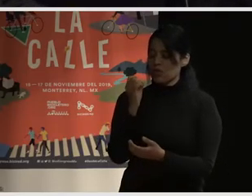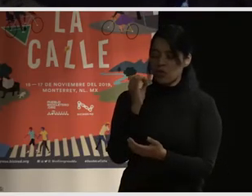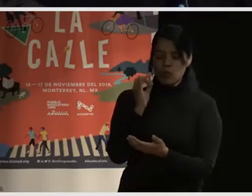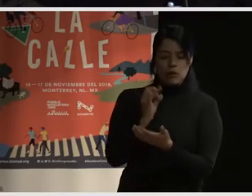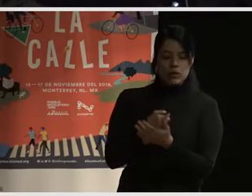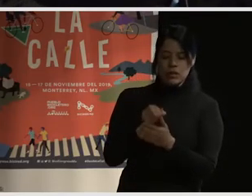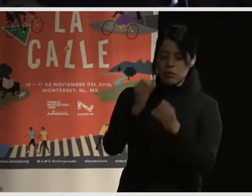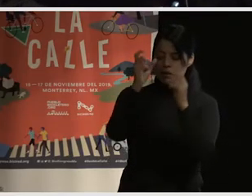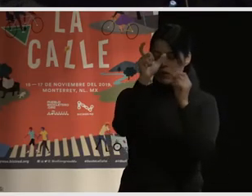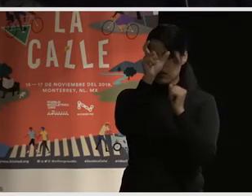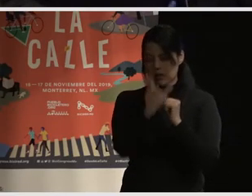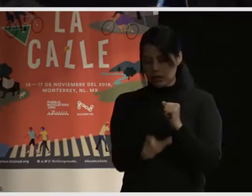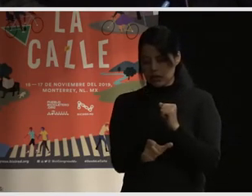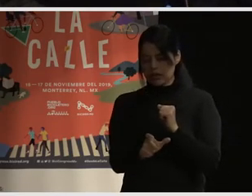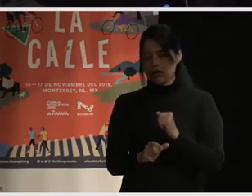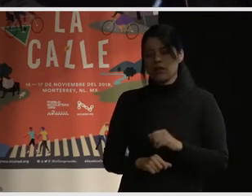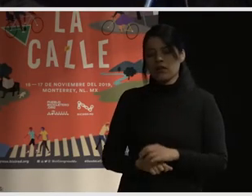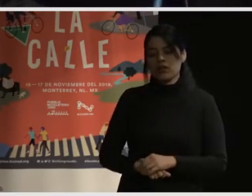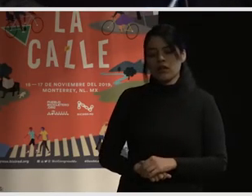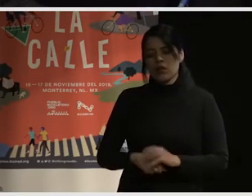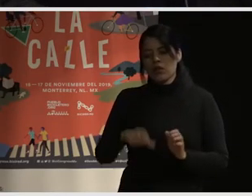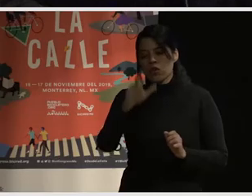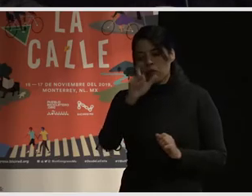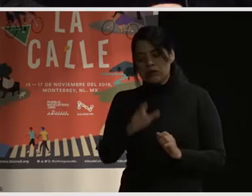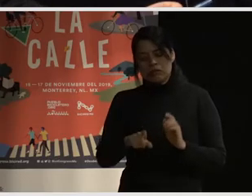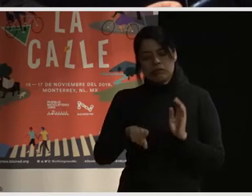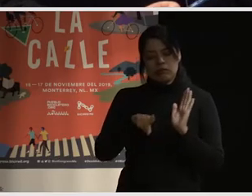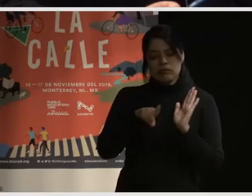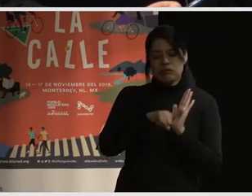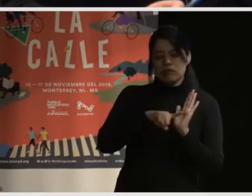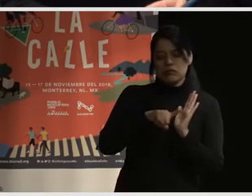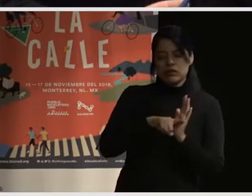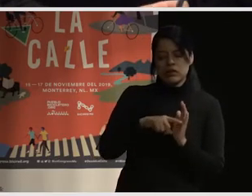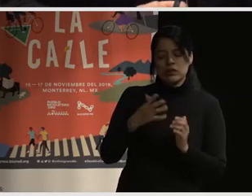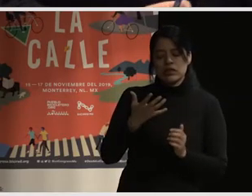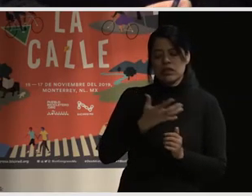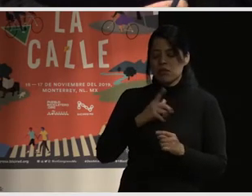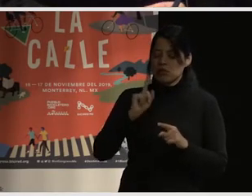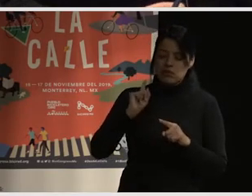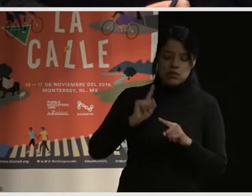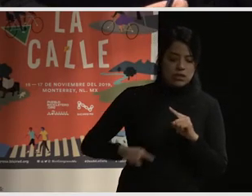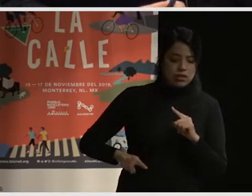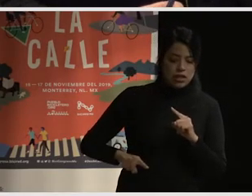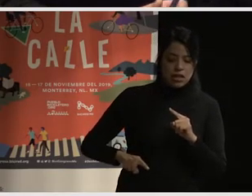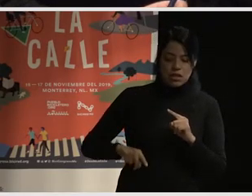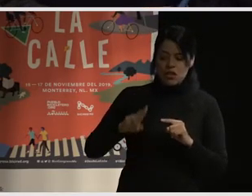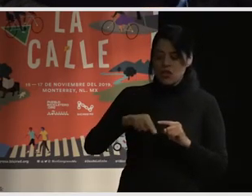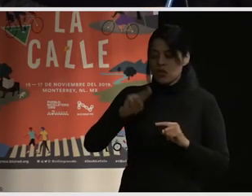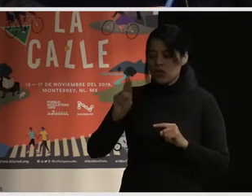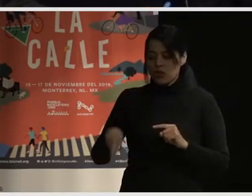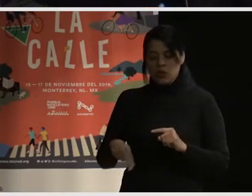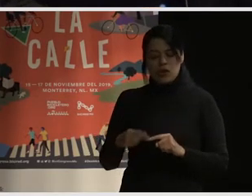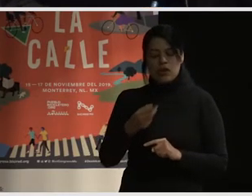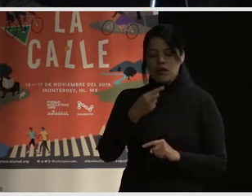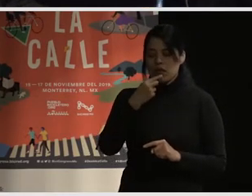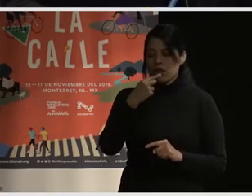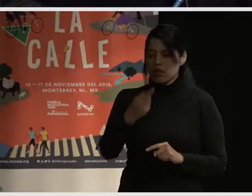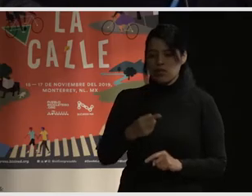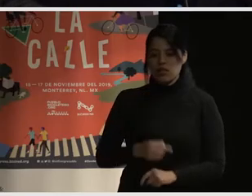como en un tema de identidad por una identidad negativa que tendríamos que abolir y nunca más volverlo a mencionar